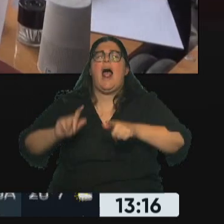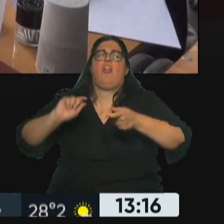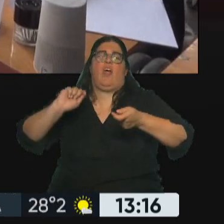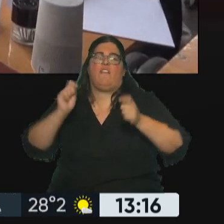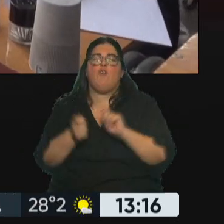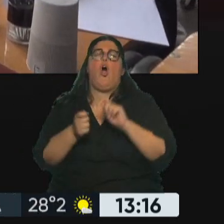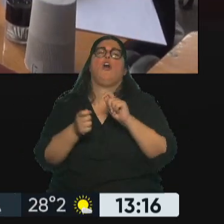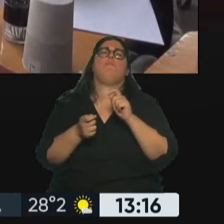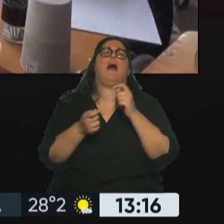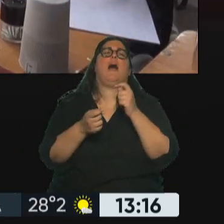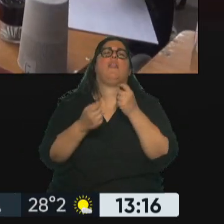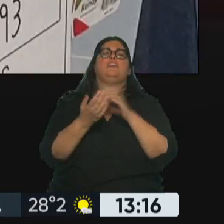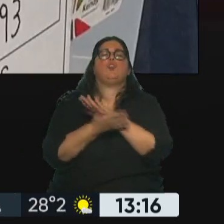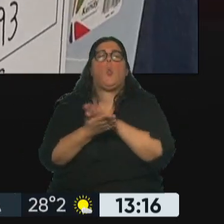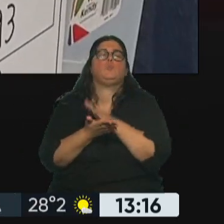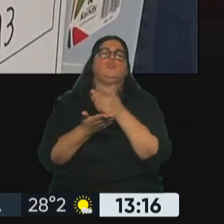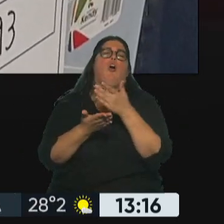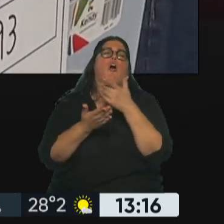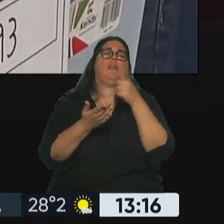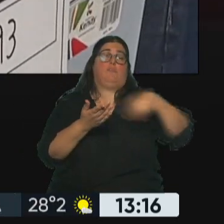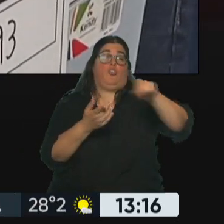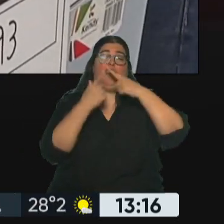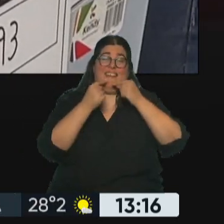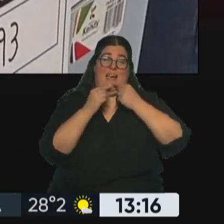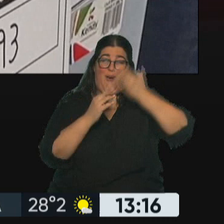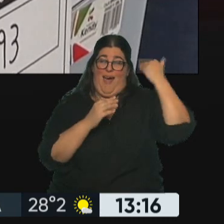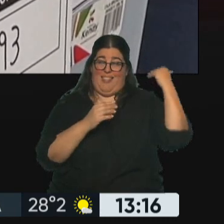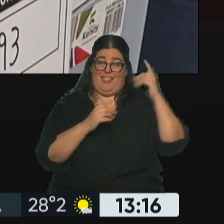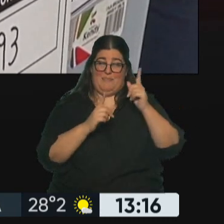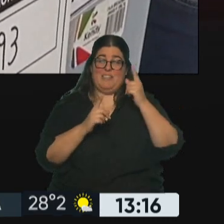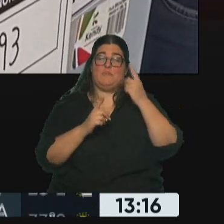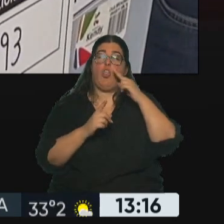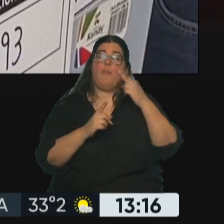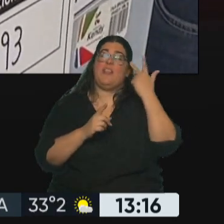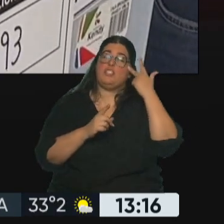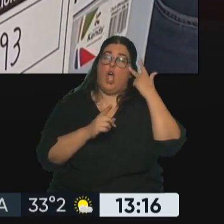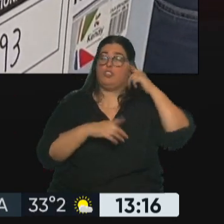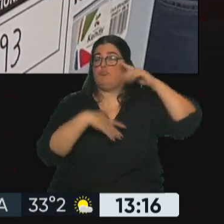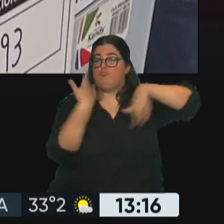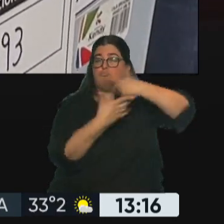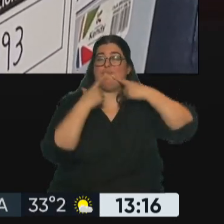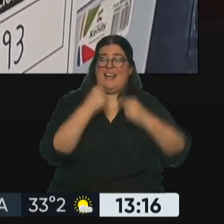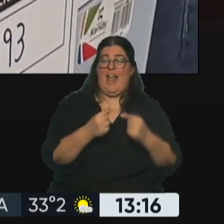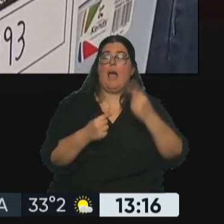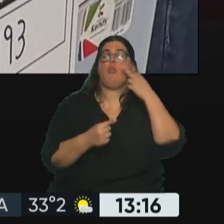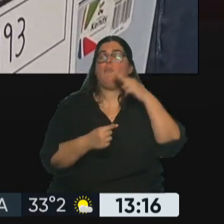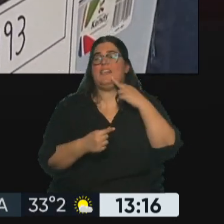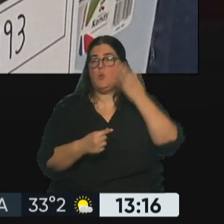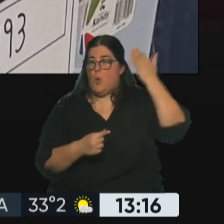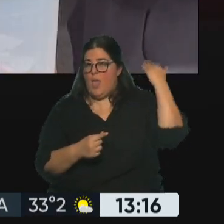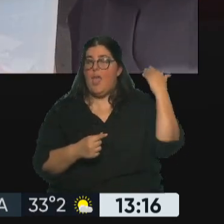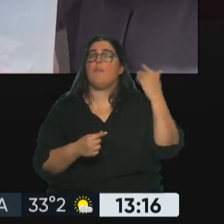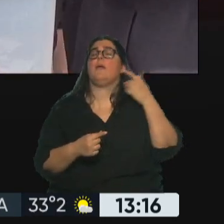respuesta a justamente los reclamos que habían surgido a partir de 2018 y sobre todo 2019, a la modificación